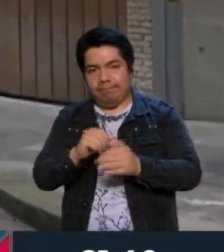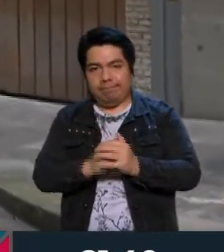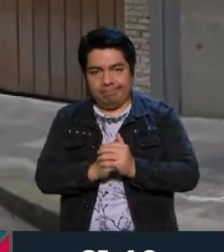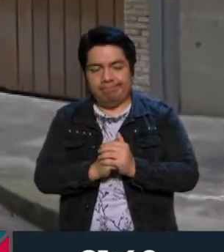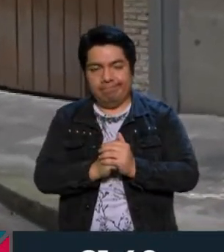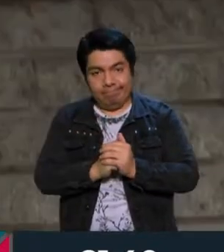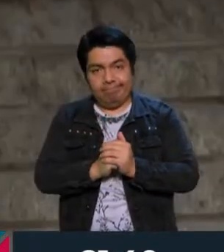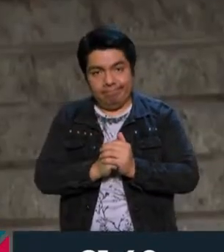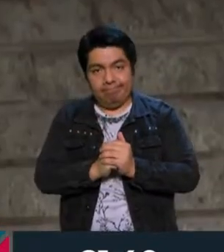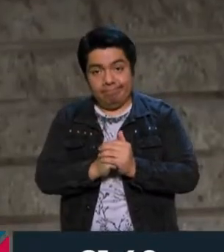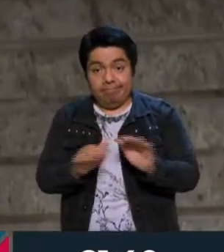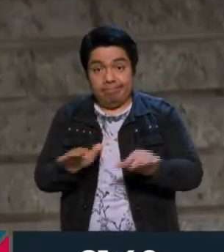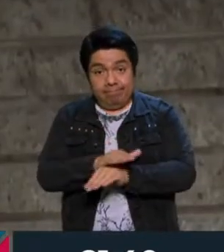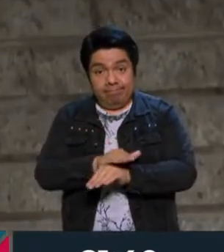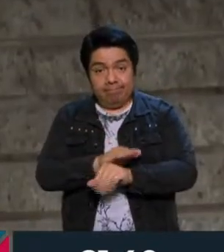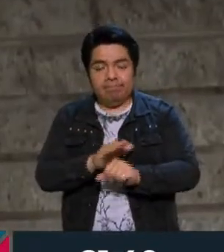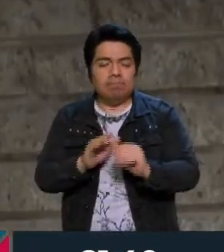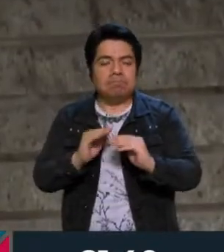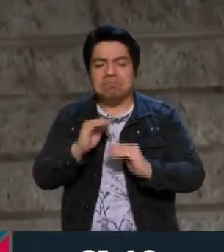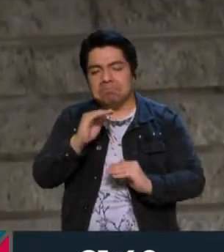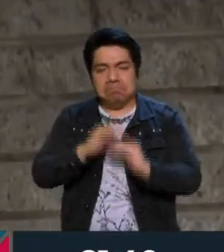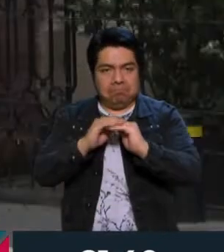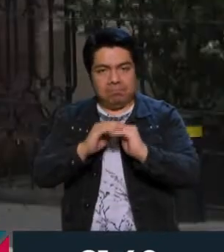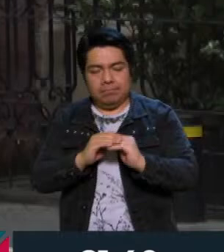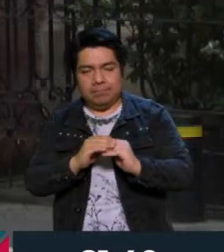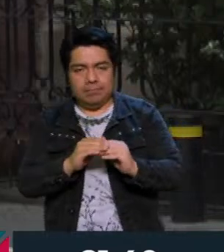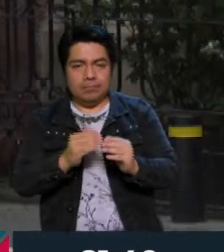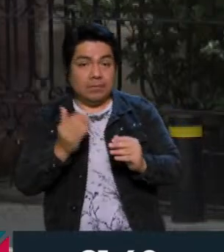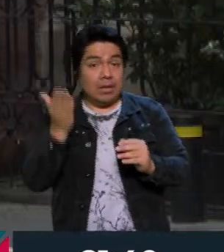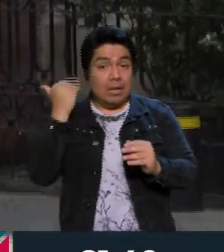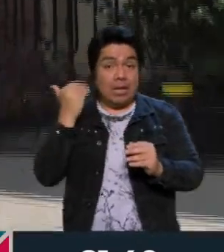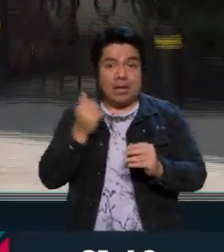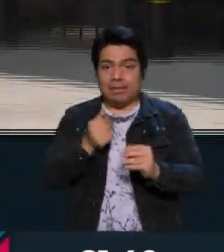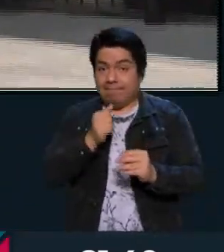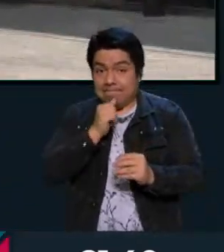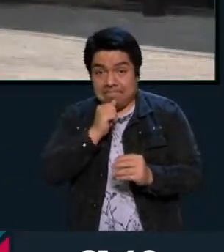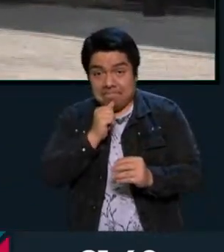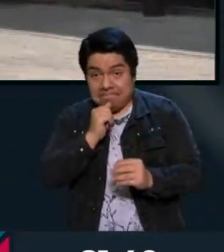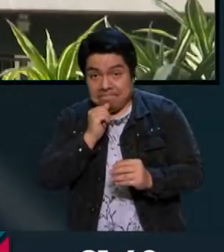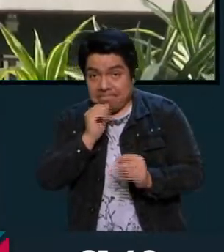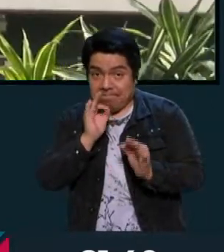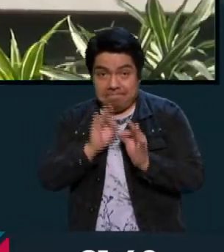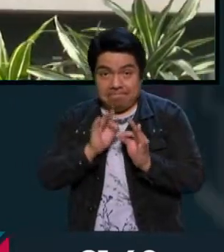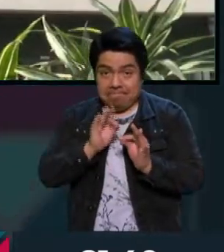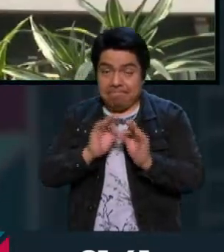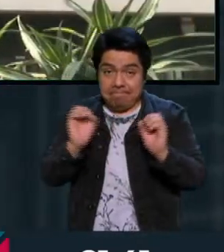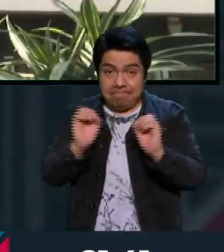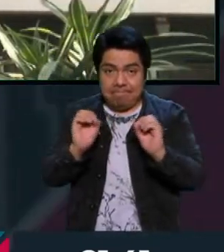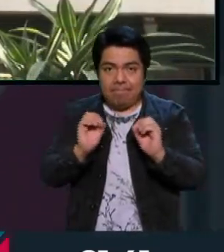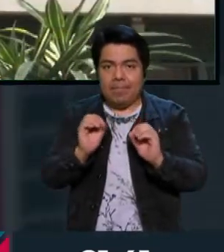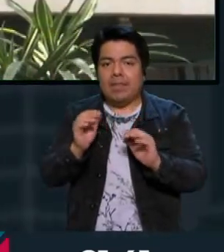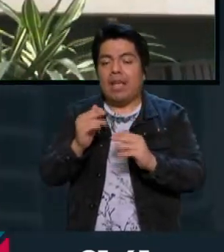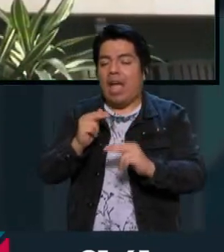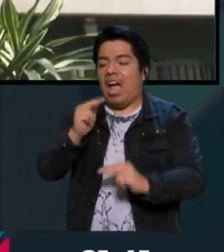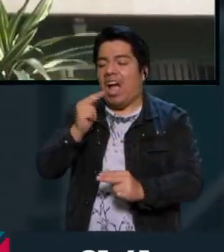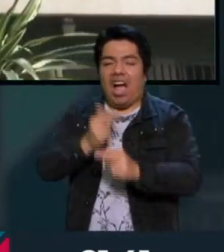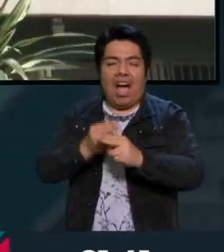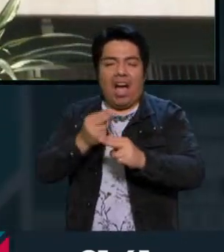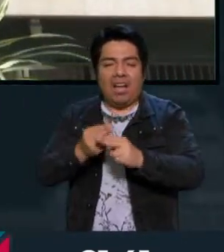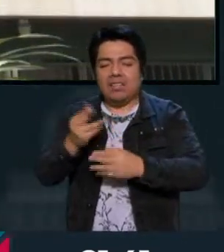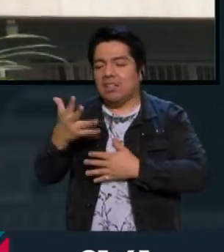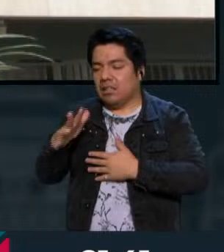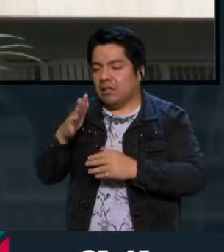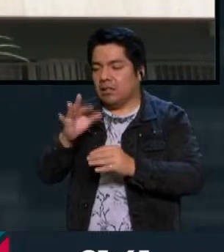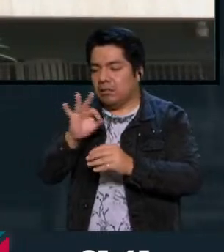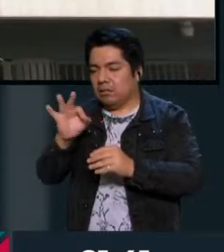en sustitución de un límite que además no se estaba cumpliendo, de hasta 10% de aumento anual, es